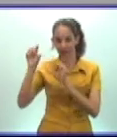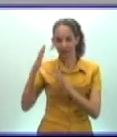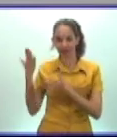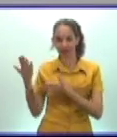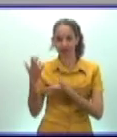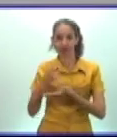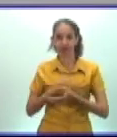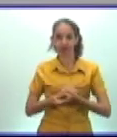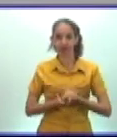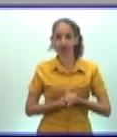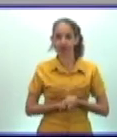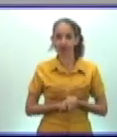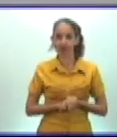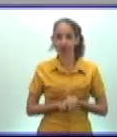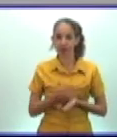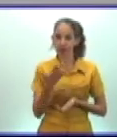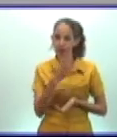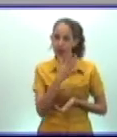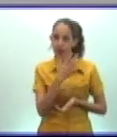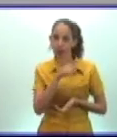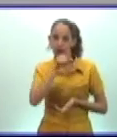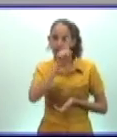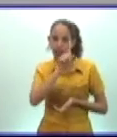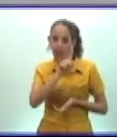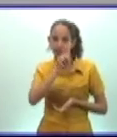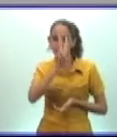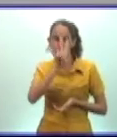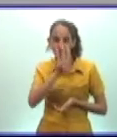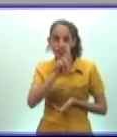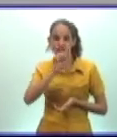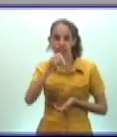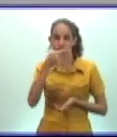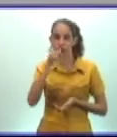es 14,1.